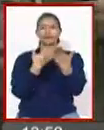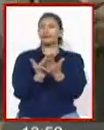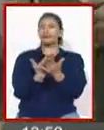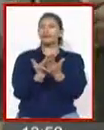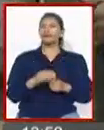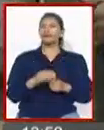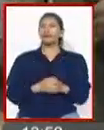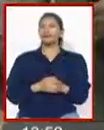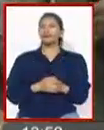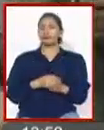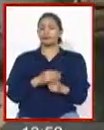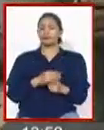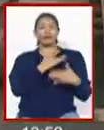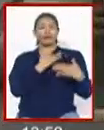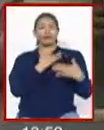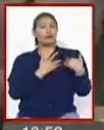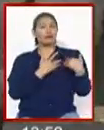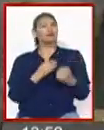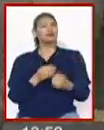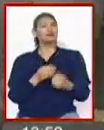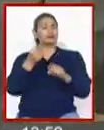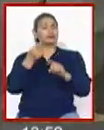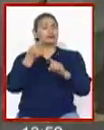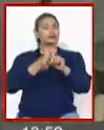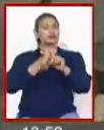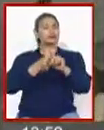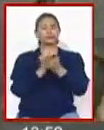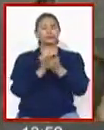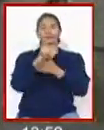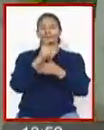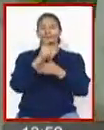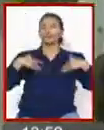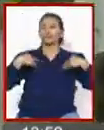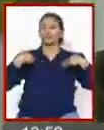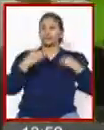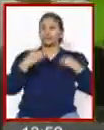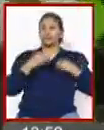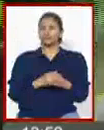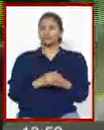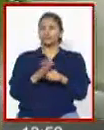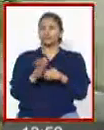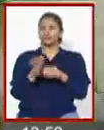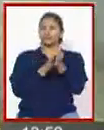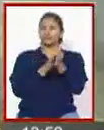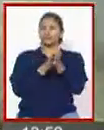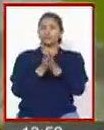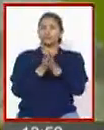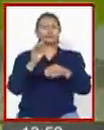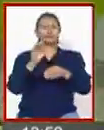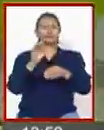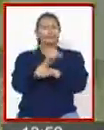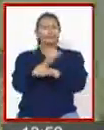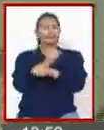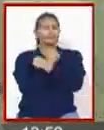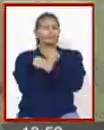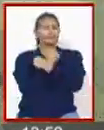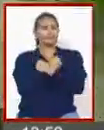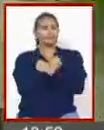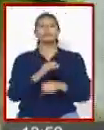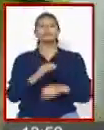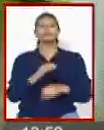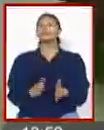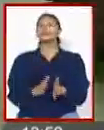siempre con el corazón puesto. El mes de septiembre nos llena de alegría, nos llena de entusiasmo, de civismo, de amor. Que vivan